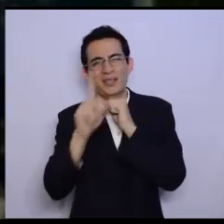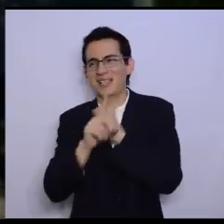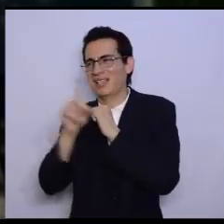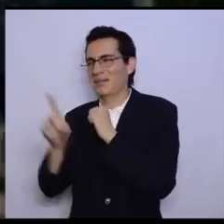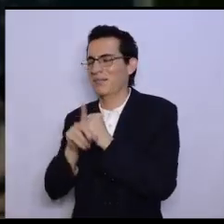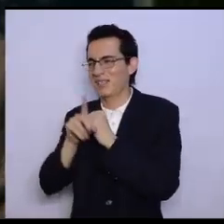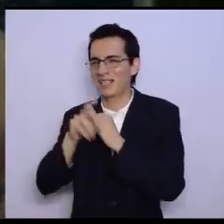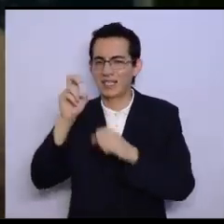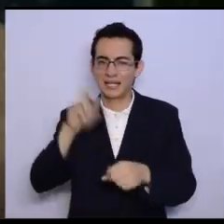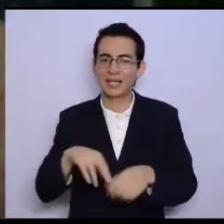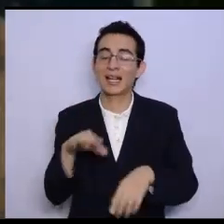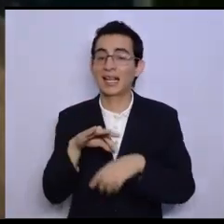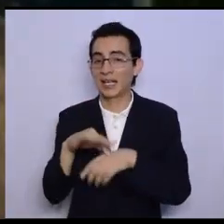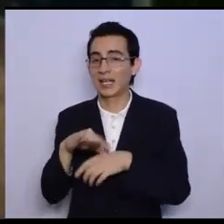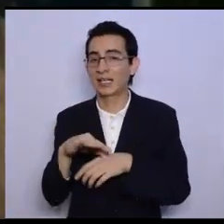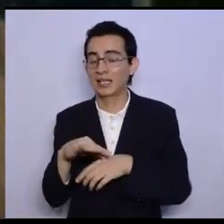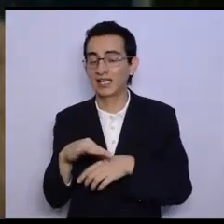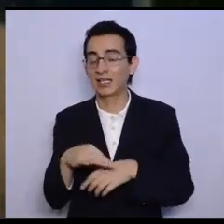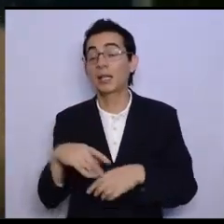Pero